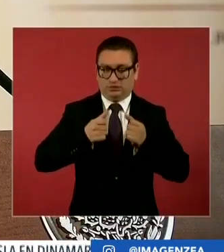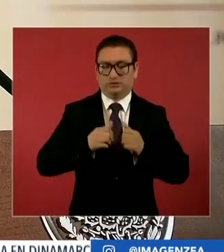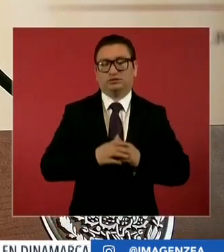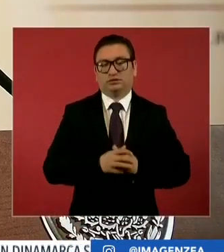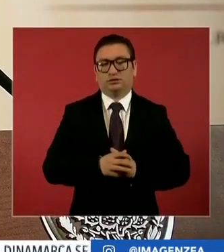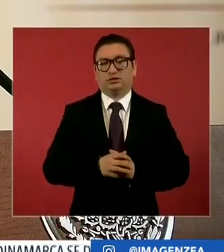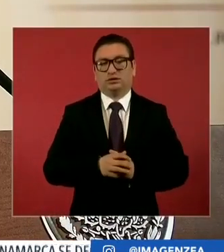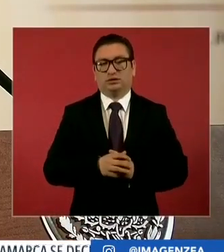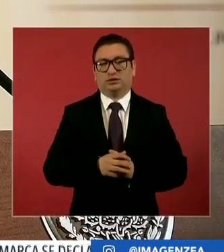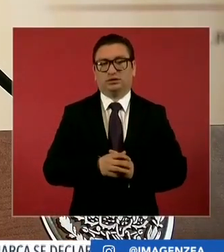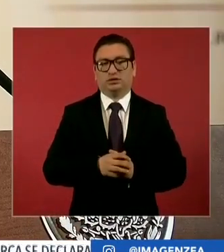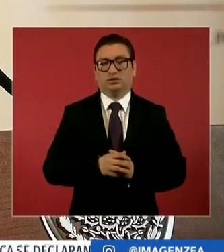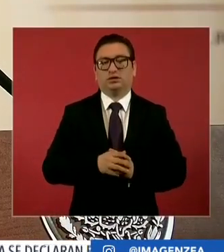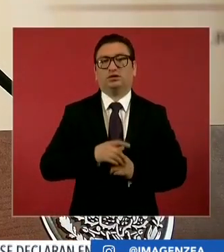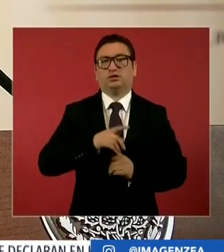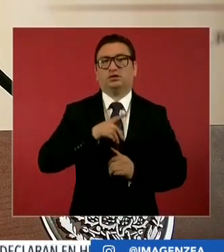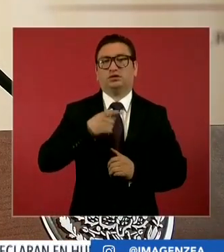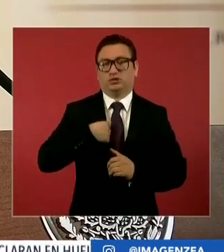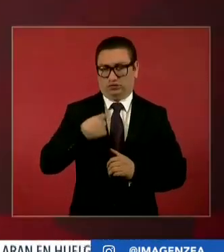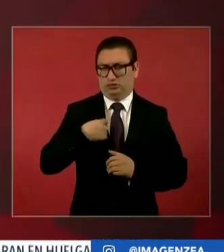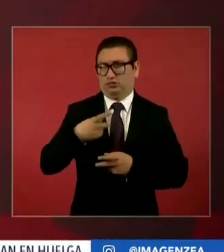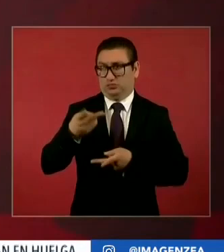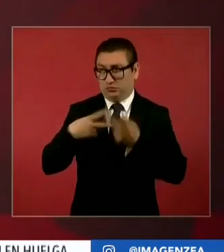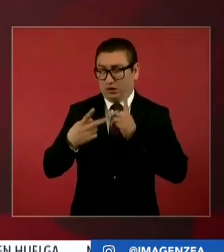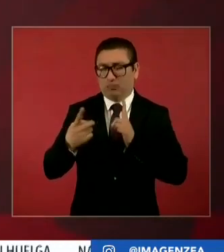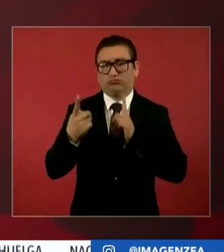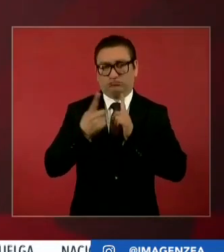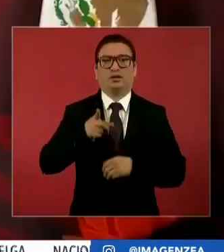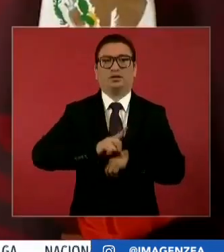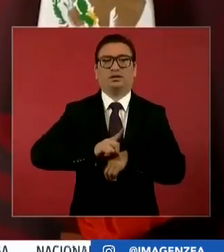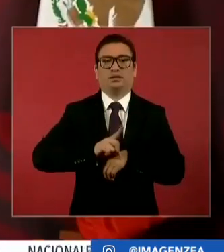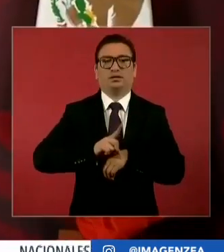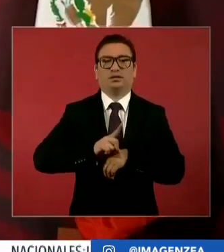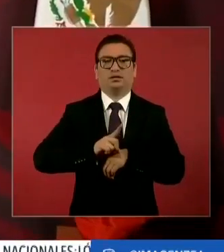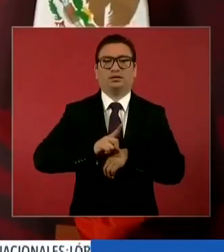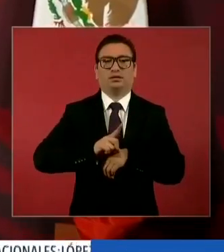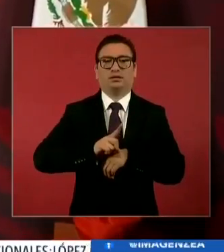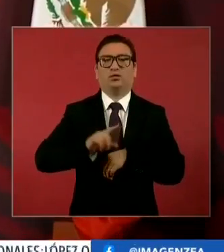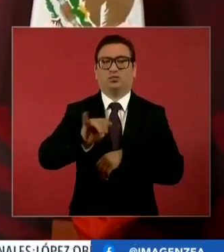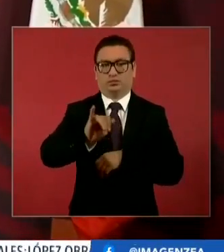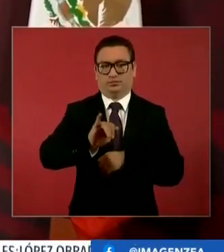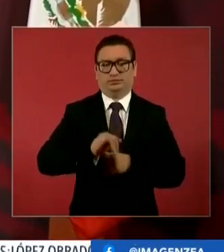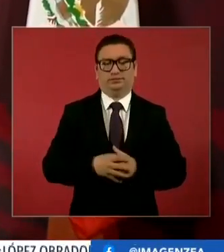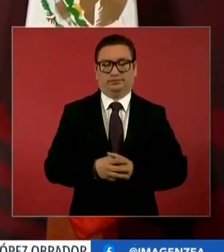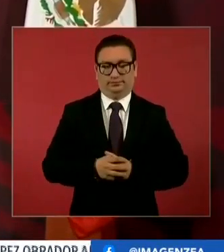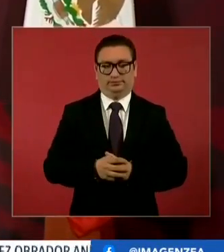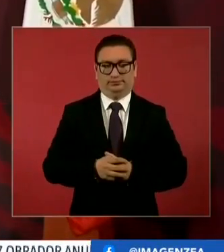y yo la voy a recibir en la mañana, jueves.